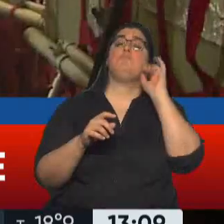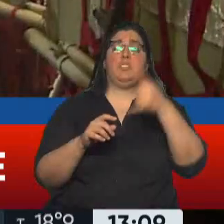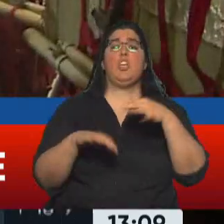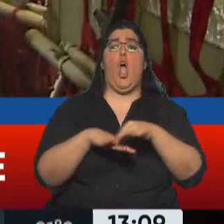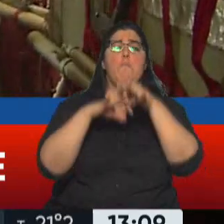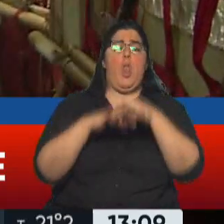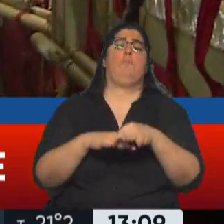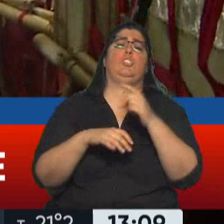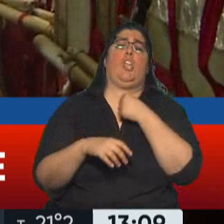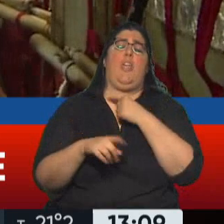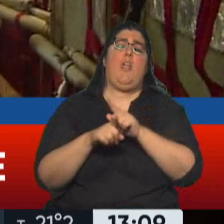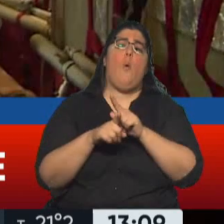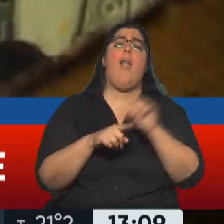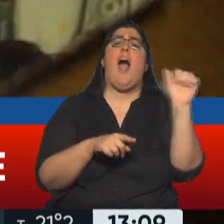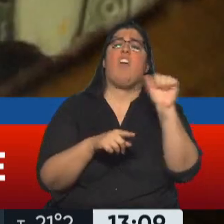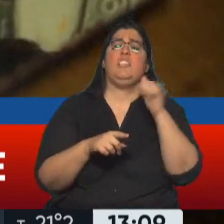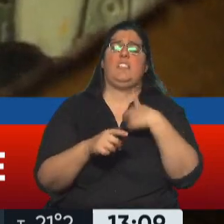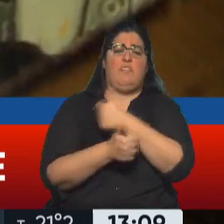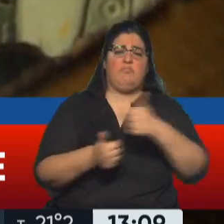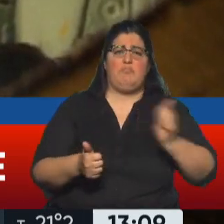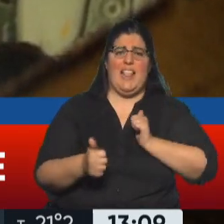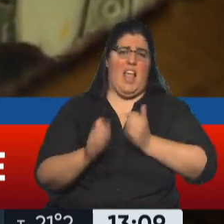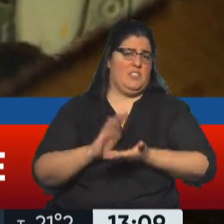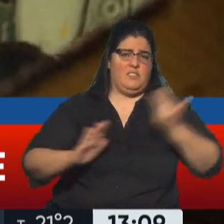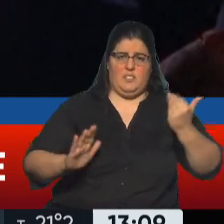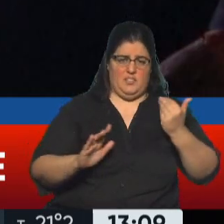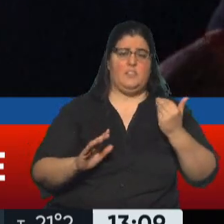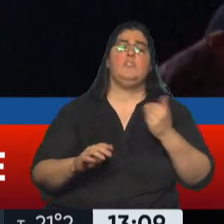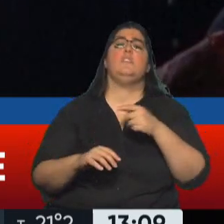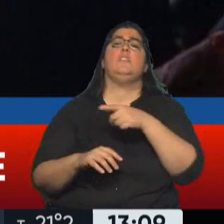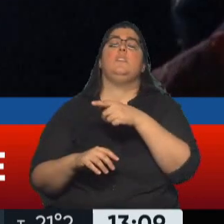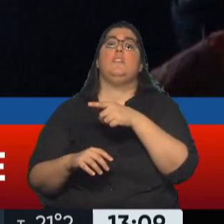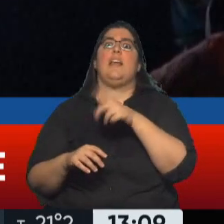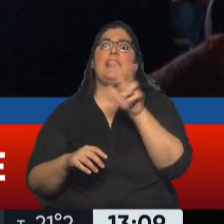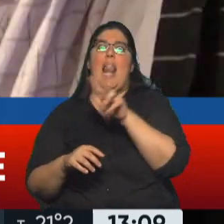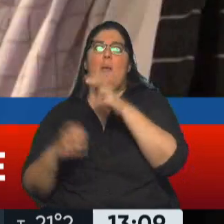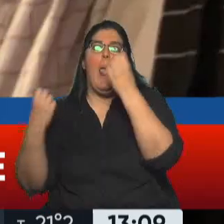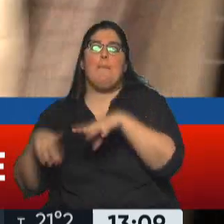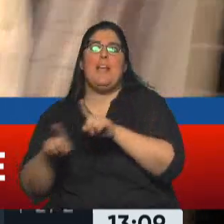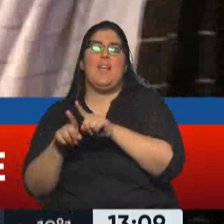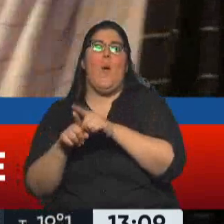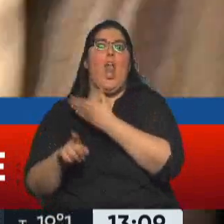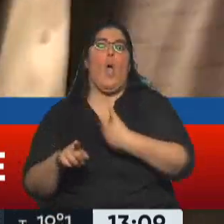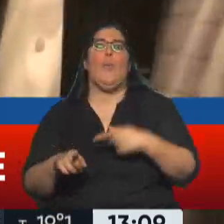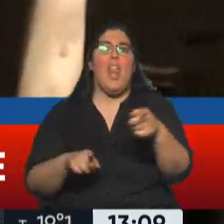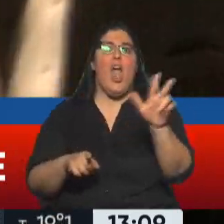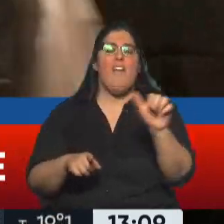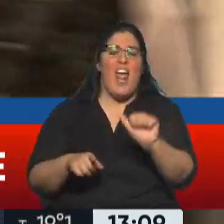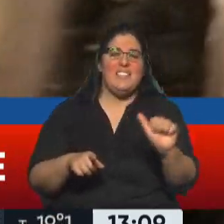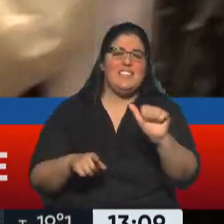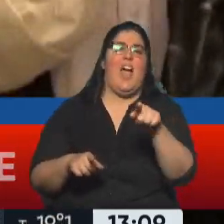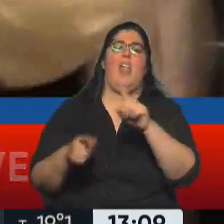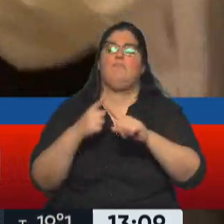tropas de Afganistán en julio de 2021 y los talibán a iniciar conversaciones con el gobierno afgano y evitar